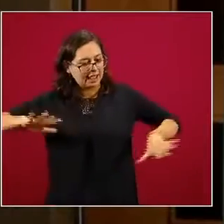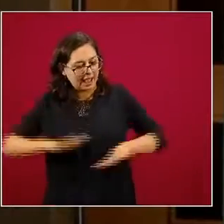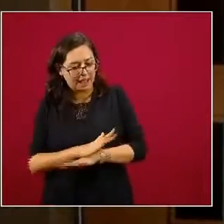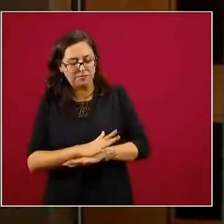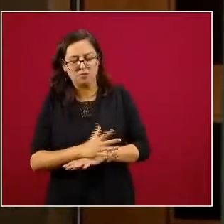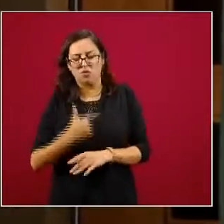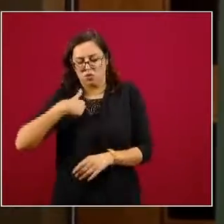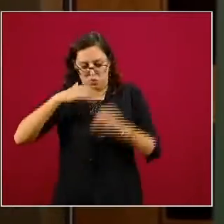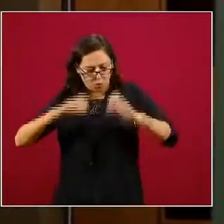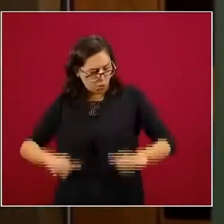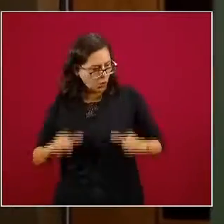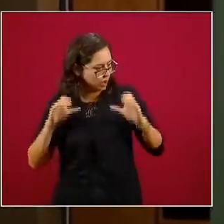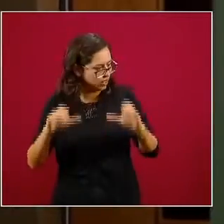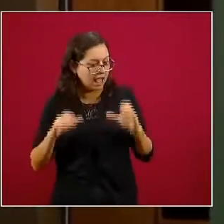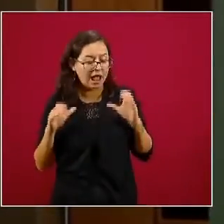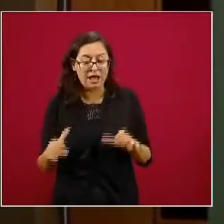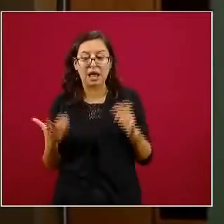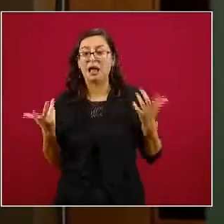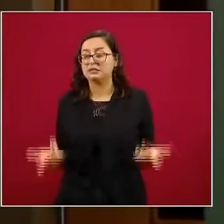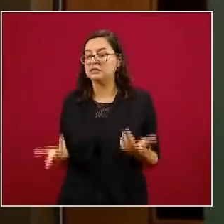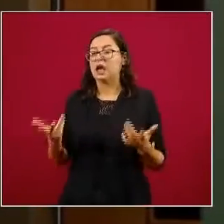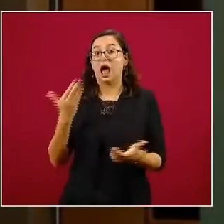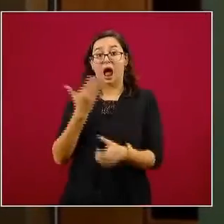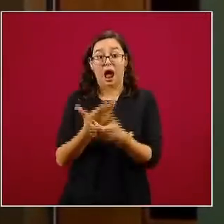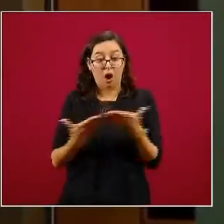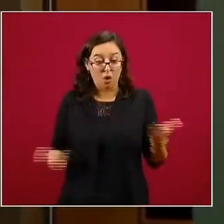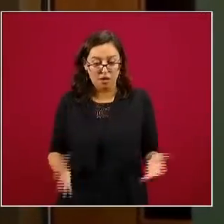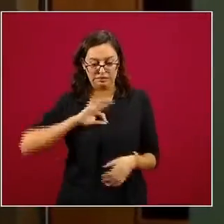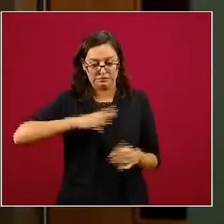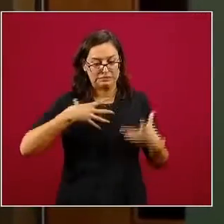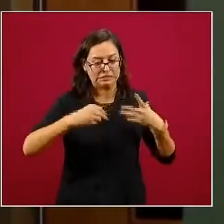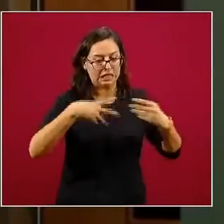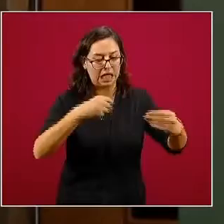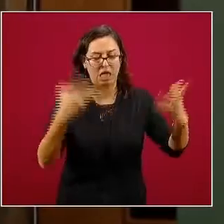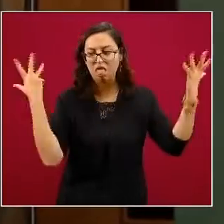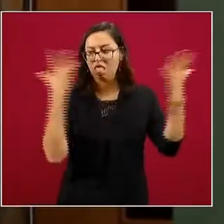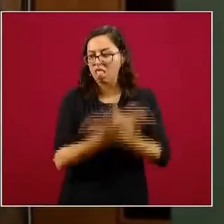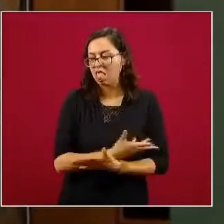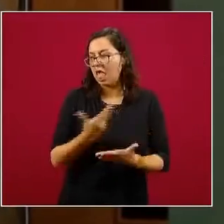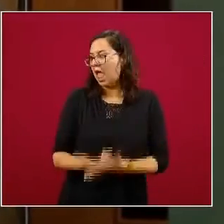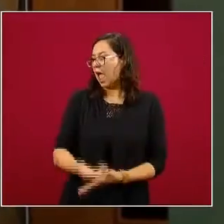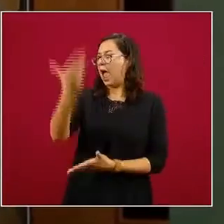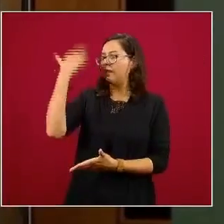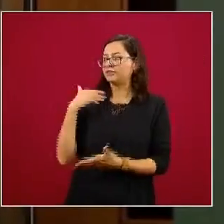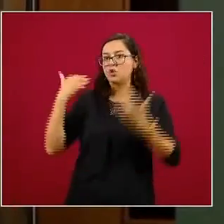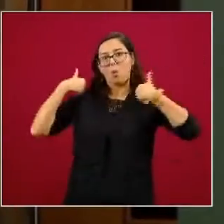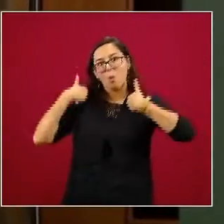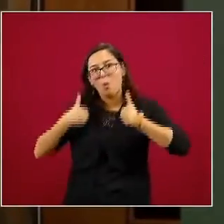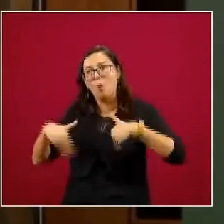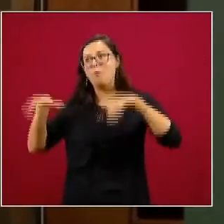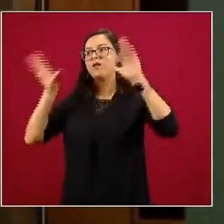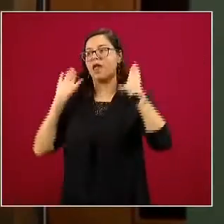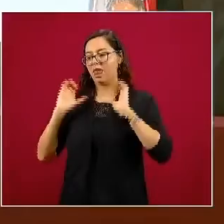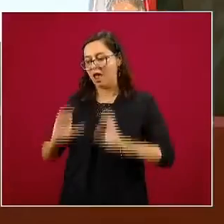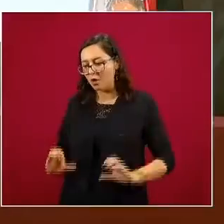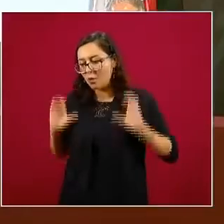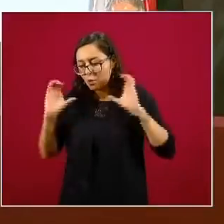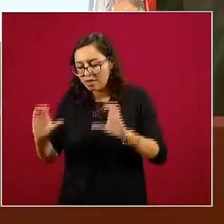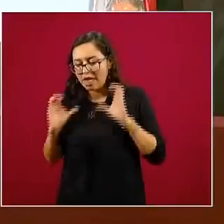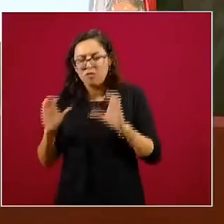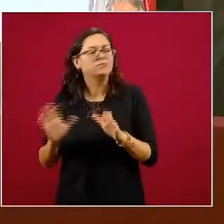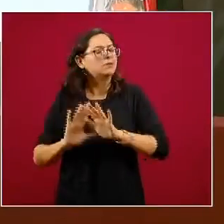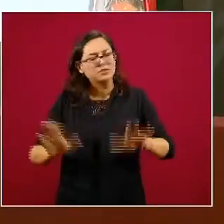de entre 8 y 12 camas para la atención de pacientes con COVID. Pero lo más importante fue generar esta acción